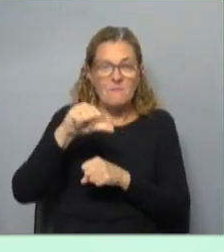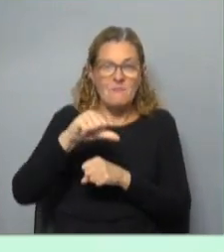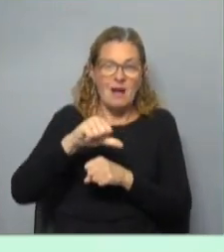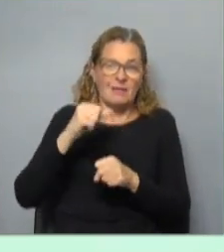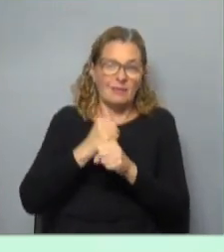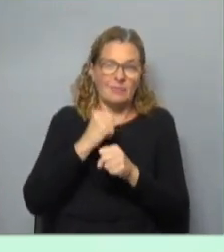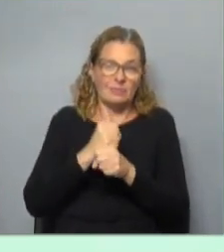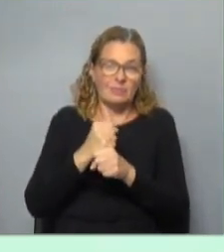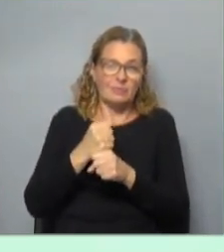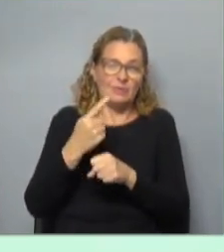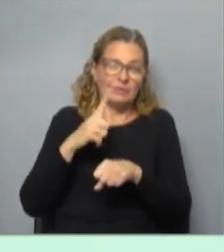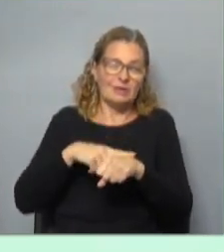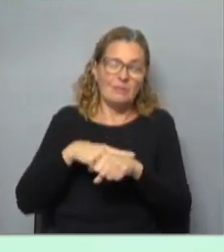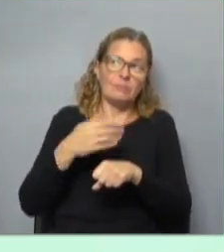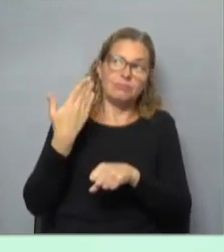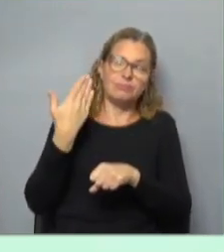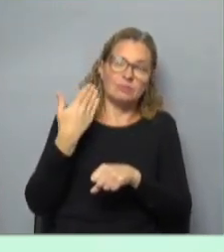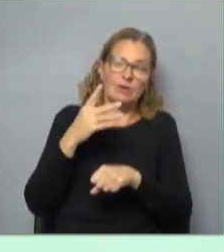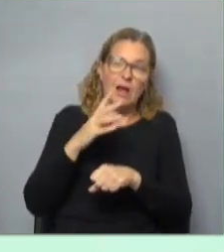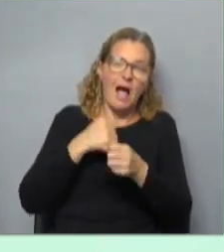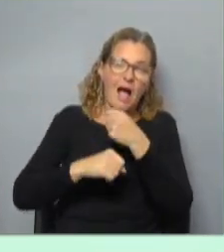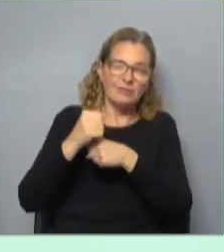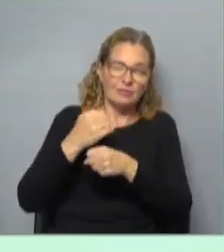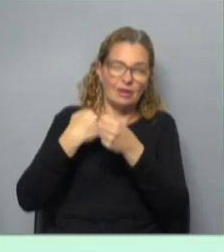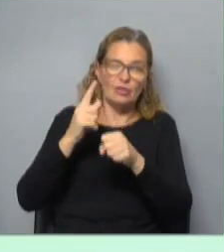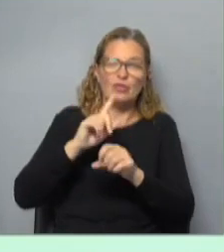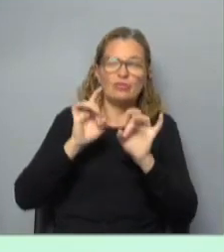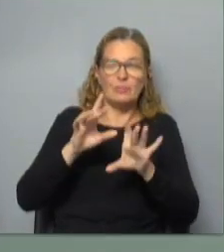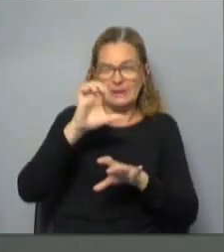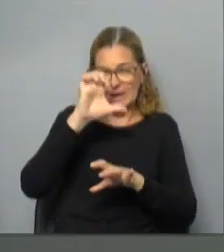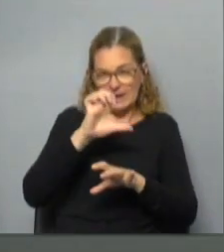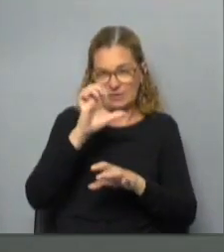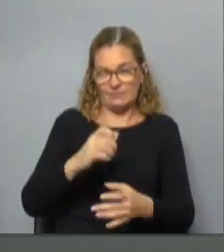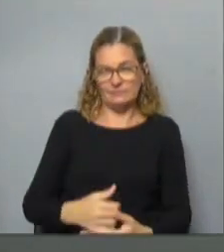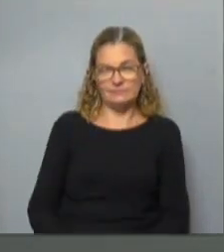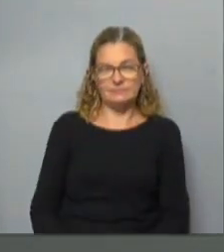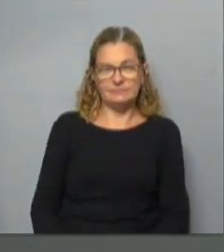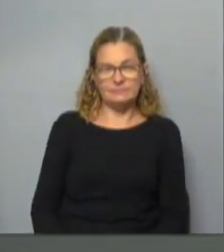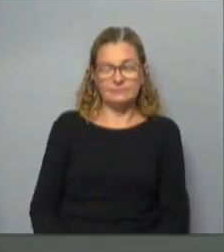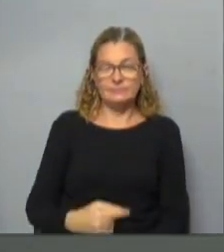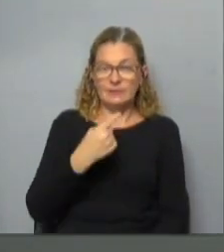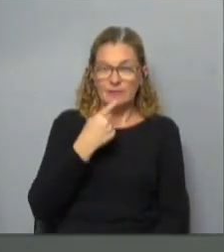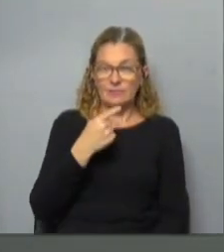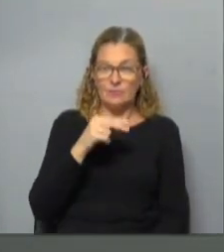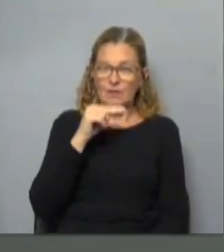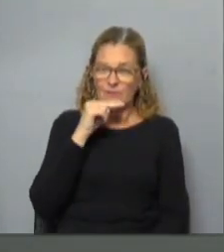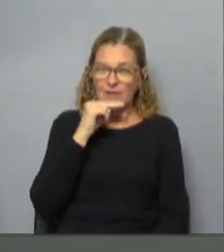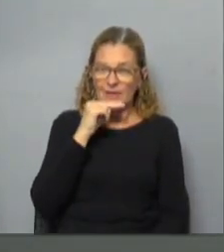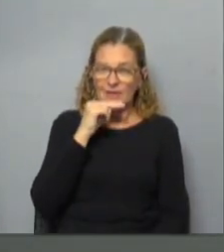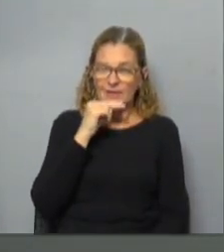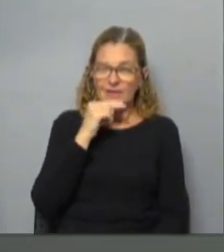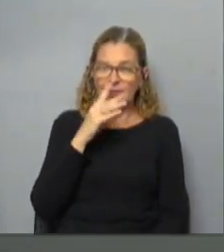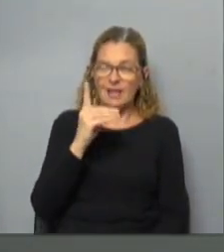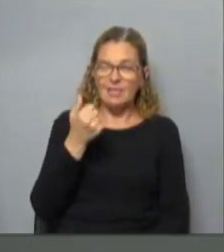trabajando hace tanto tiempo no solamente desde enero hace años bueno el anunciamos el viernes martín la